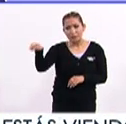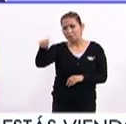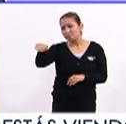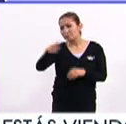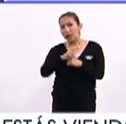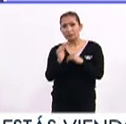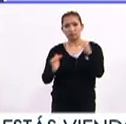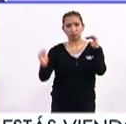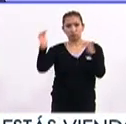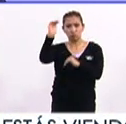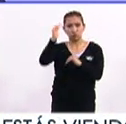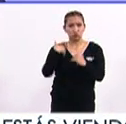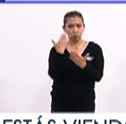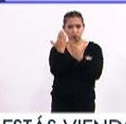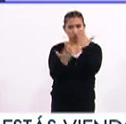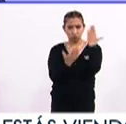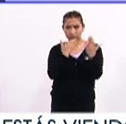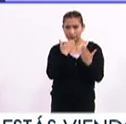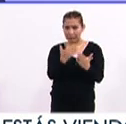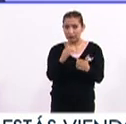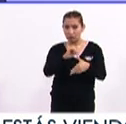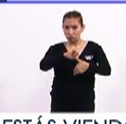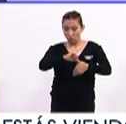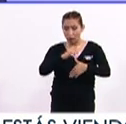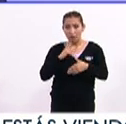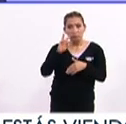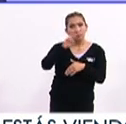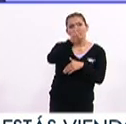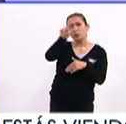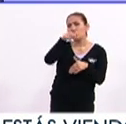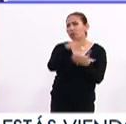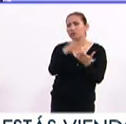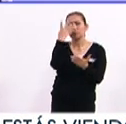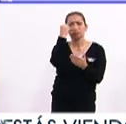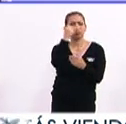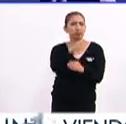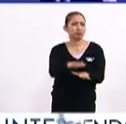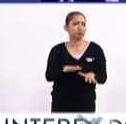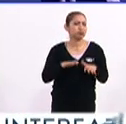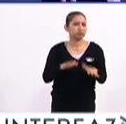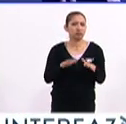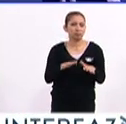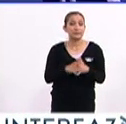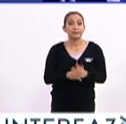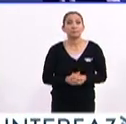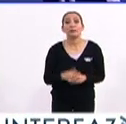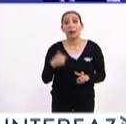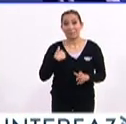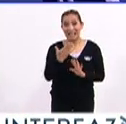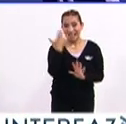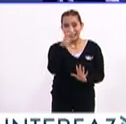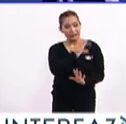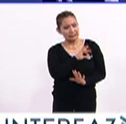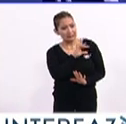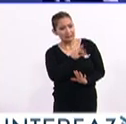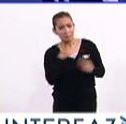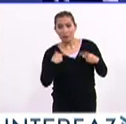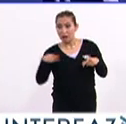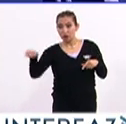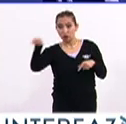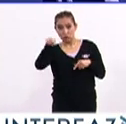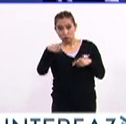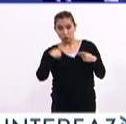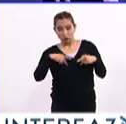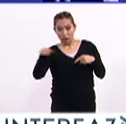con un nivel educativo alto en Sudamérica. Los paisajes naturales son increíbles. Me habían contado que las personas